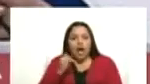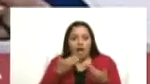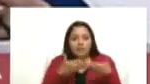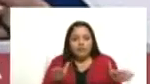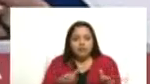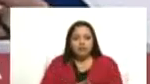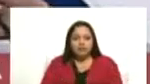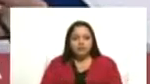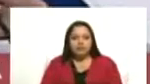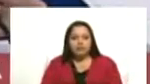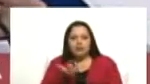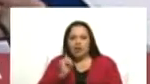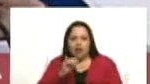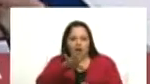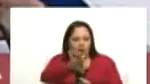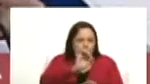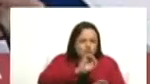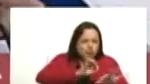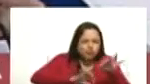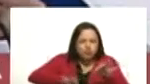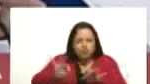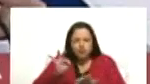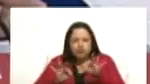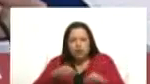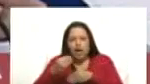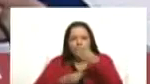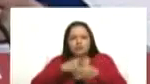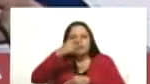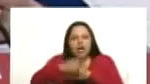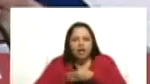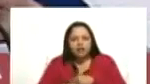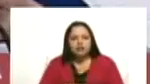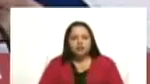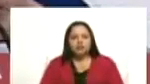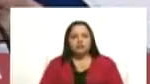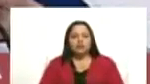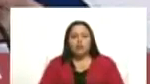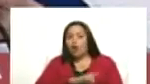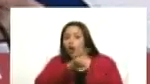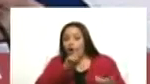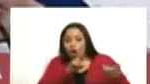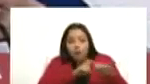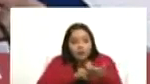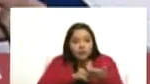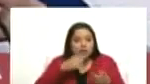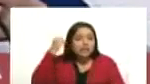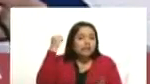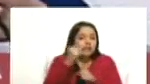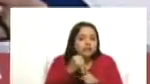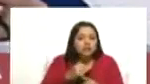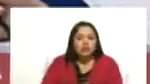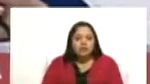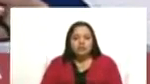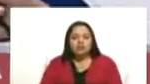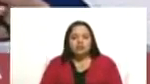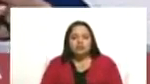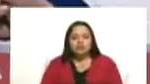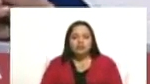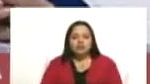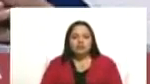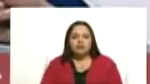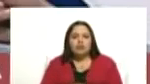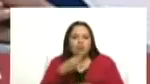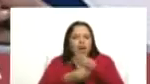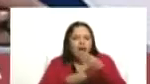captan para planes totalmente asesinos, criminales y terroristas, para que